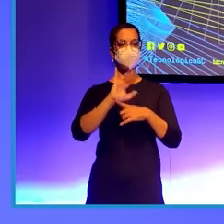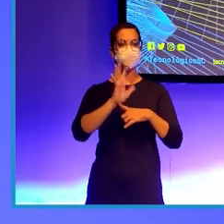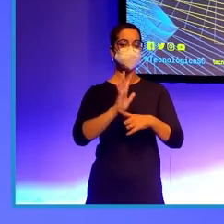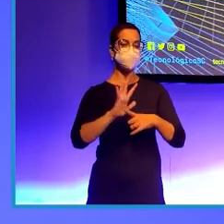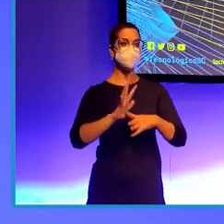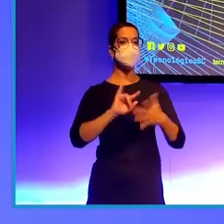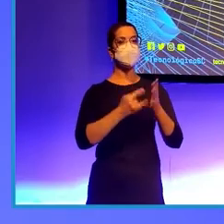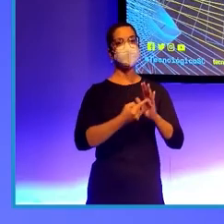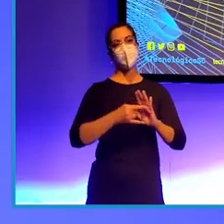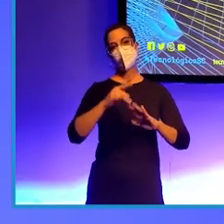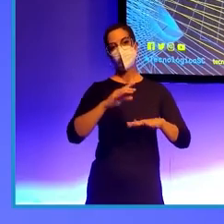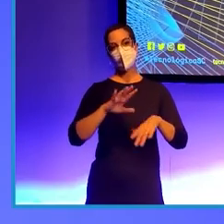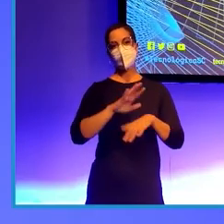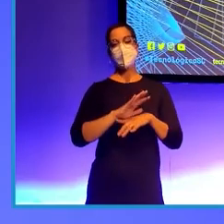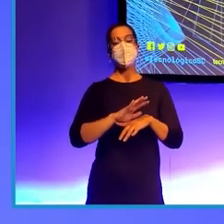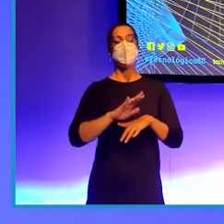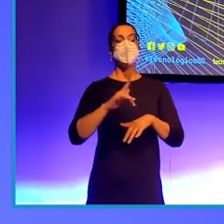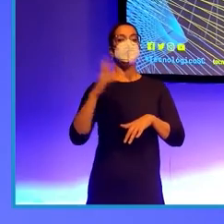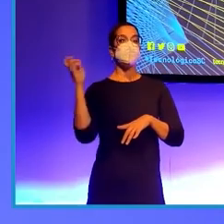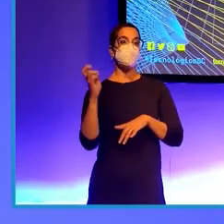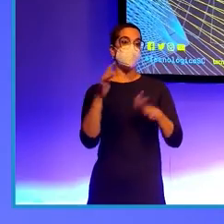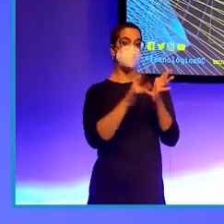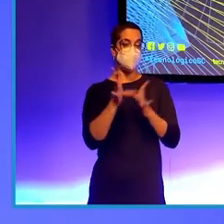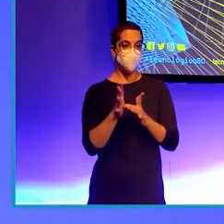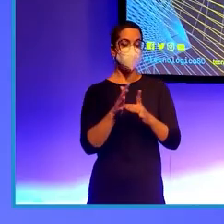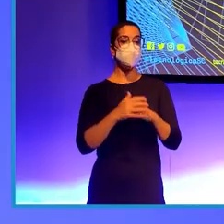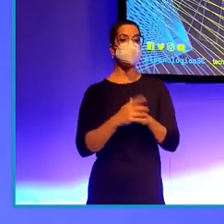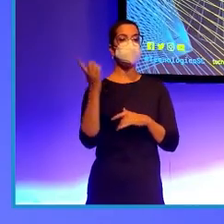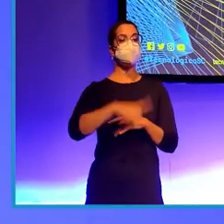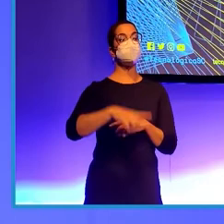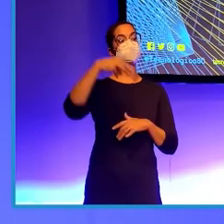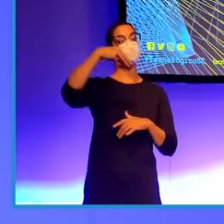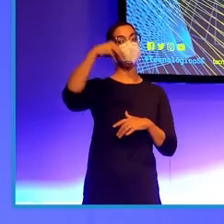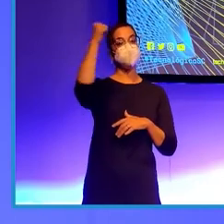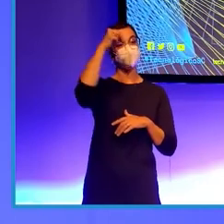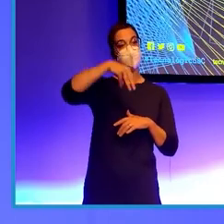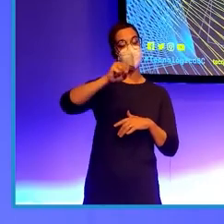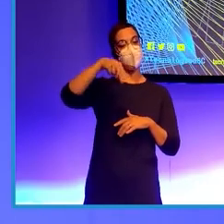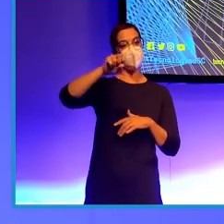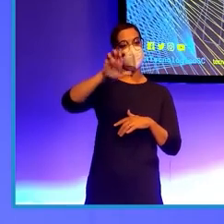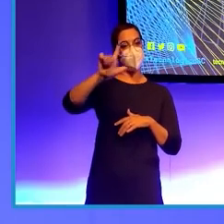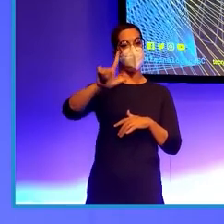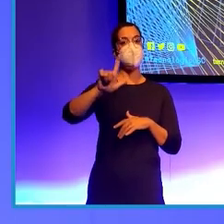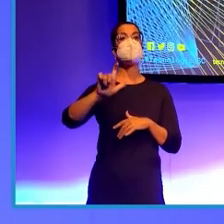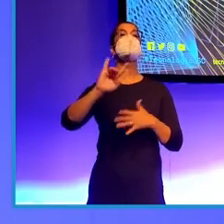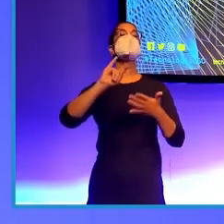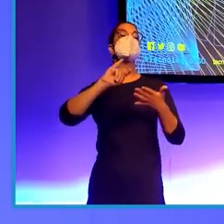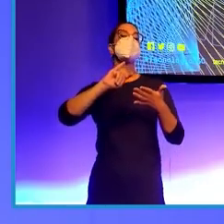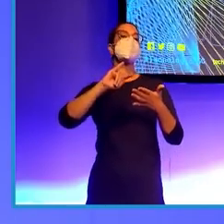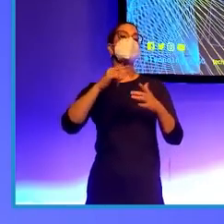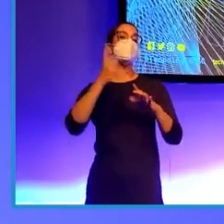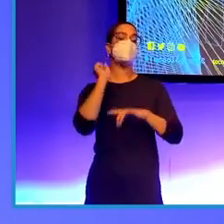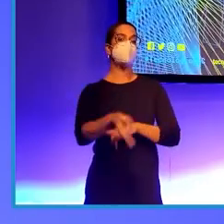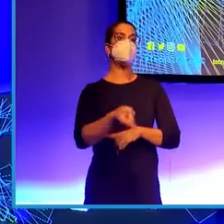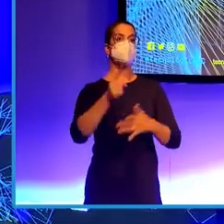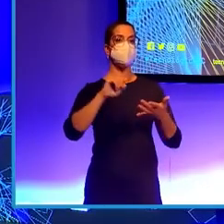la laguna y promotora de la zona franca abierta de tenerife así como manuel pestaño director del parque científico y tecnológico de tenerife en